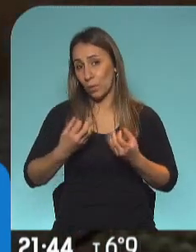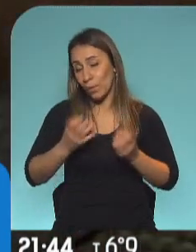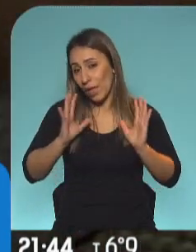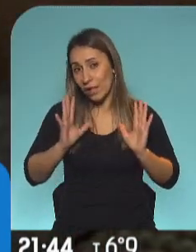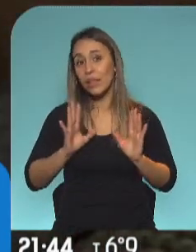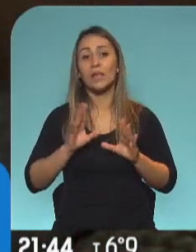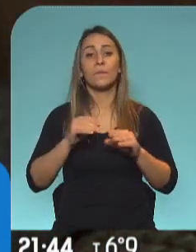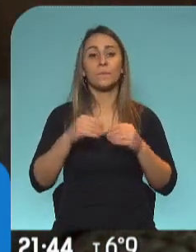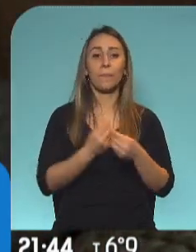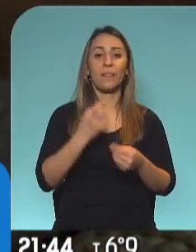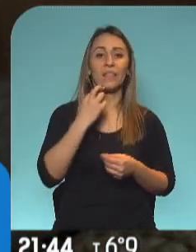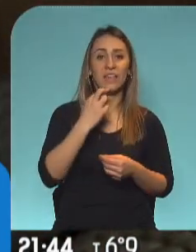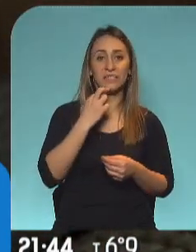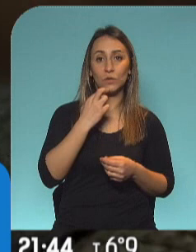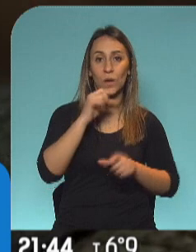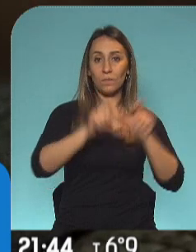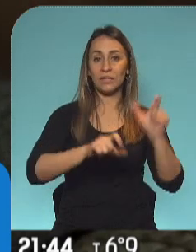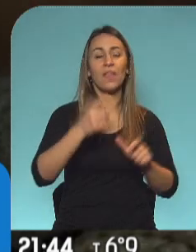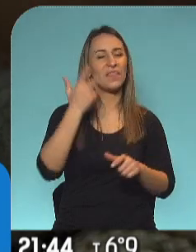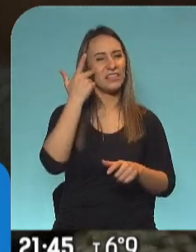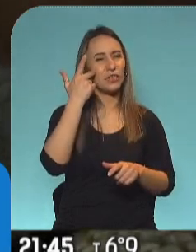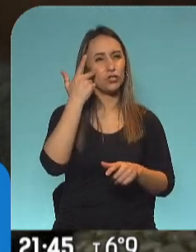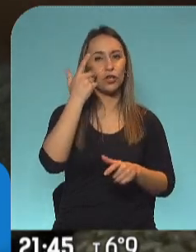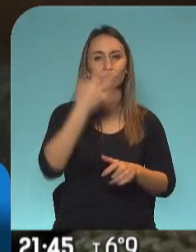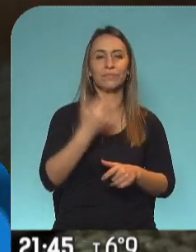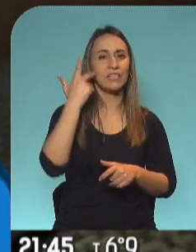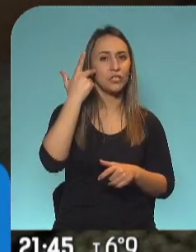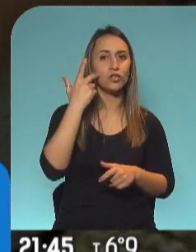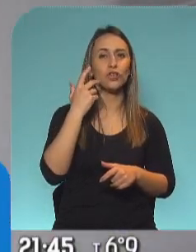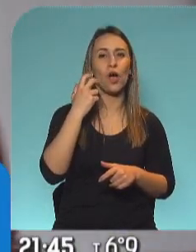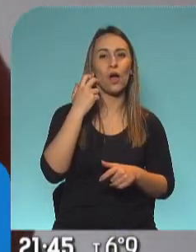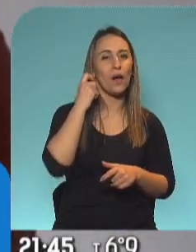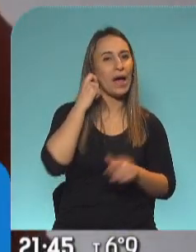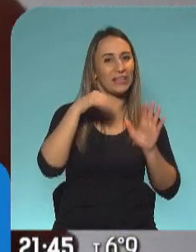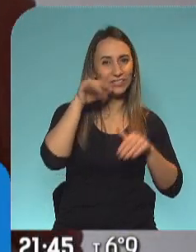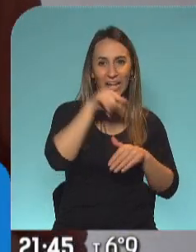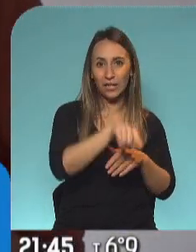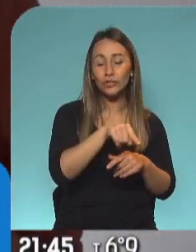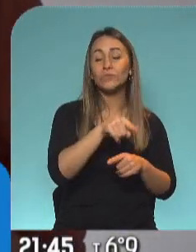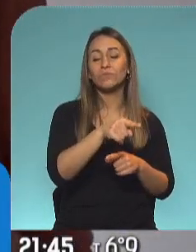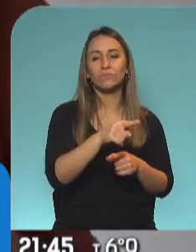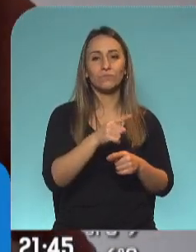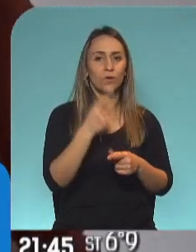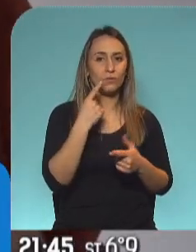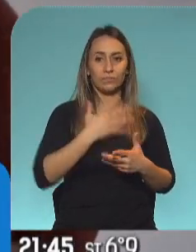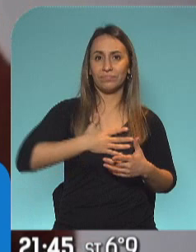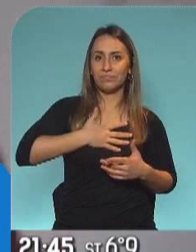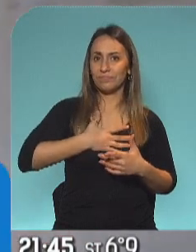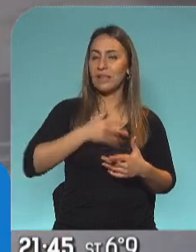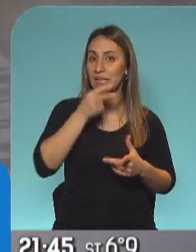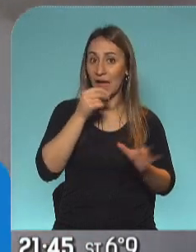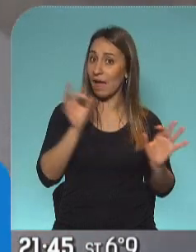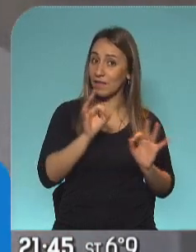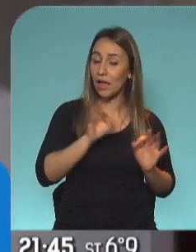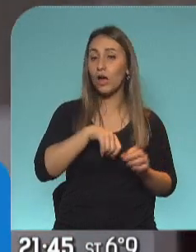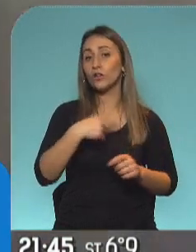19 confirmados, 18 abuelos confirmados que están en la institución, asintomáticos. Después